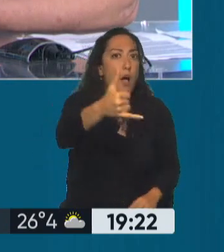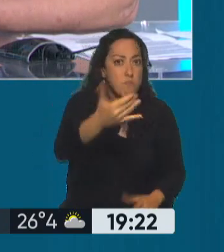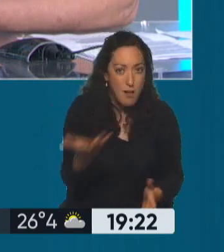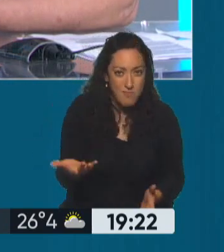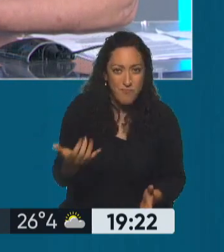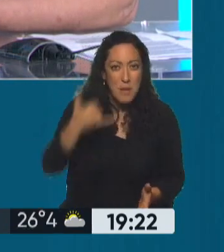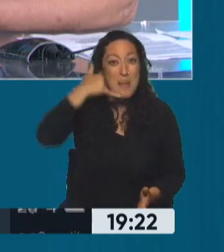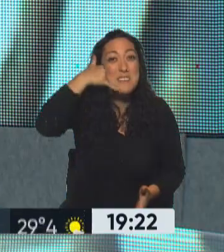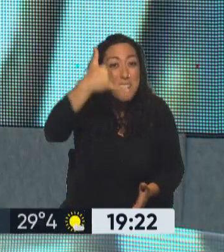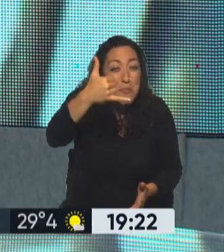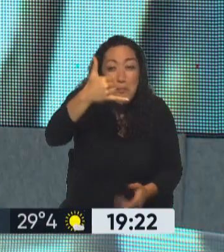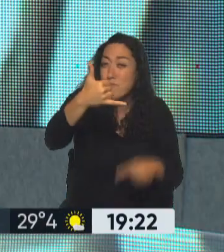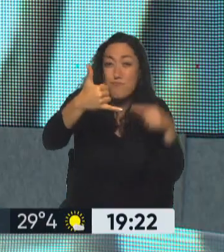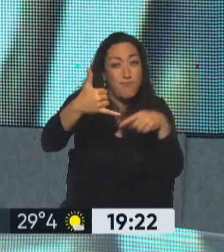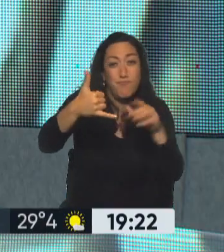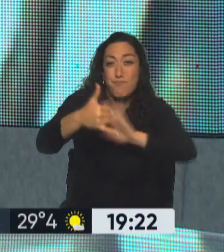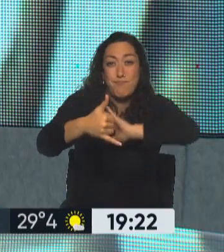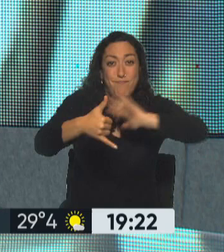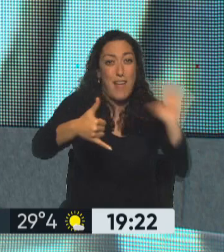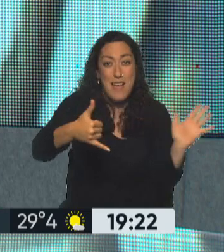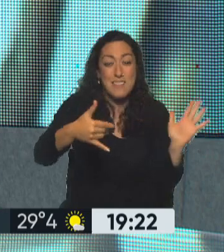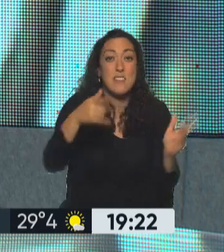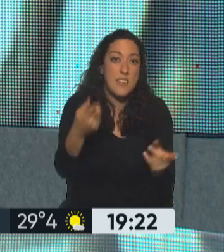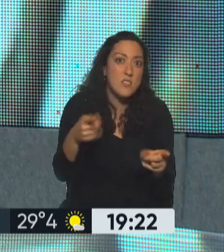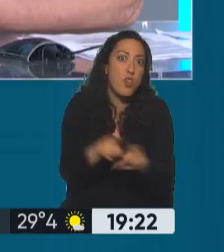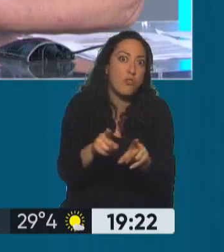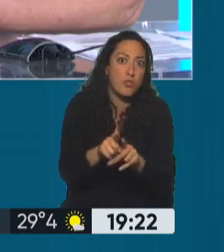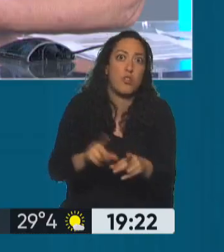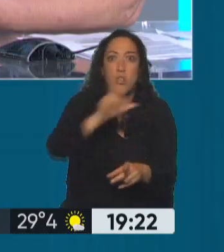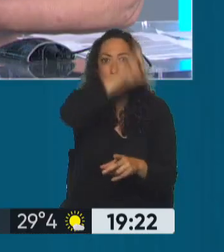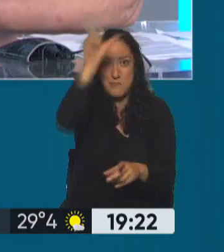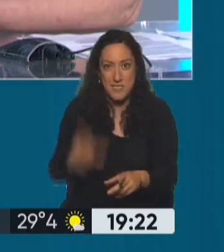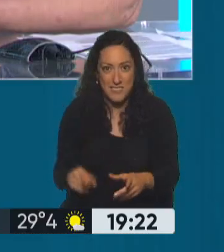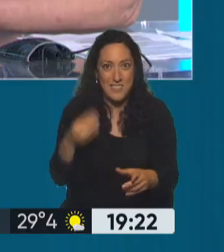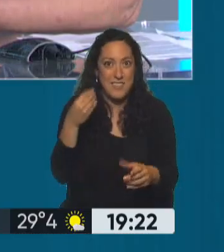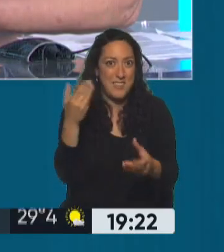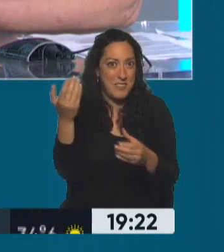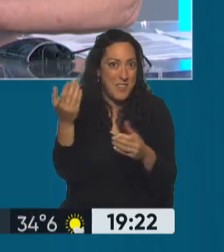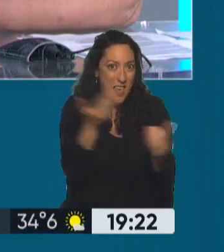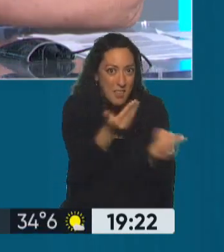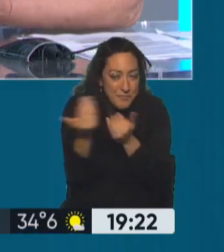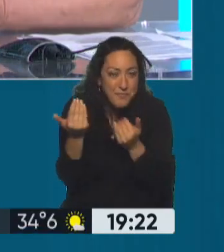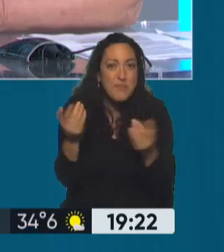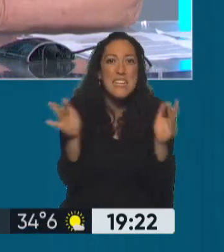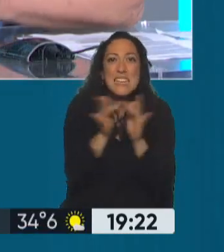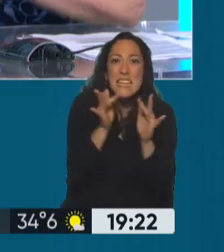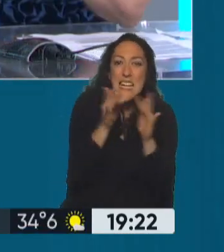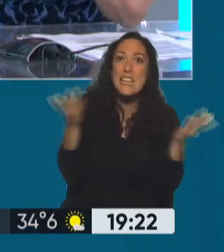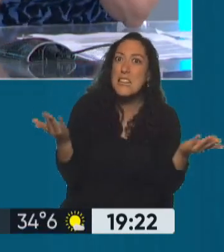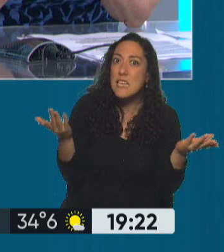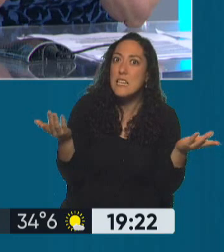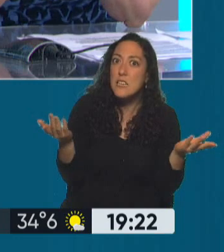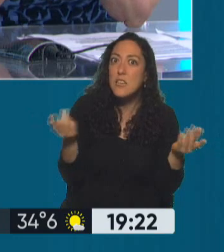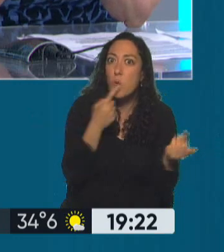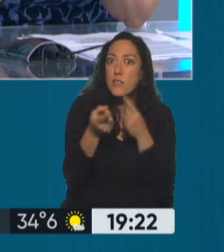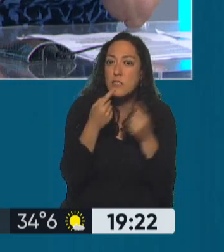ya muy poco ahí jua un poco la representatividad que vos de No claro eh es por internet cuánta gente